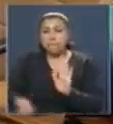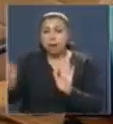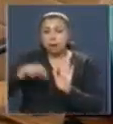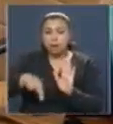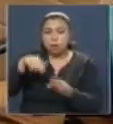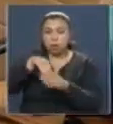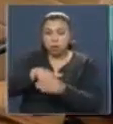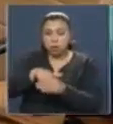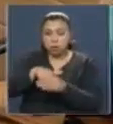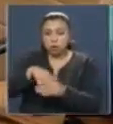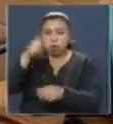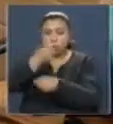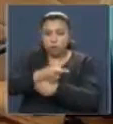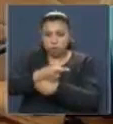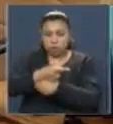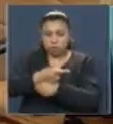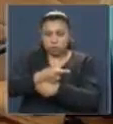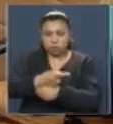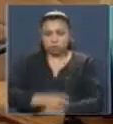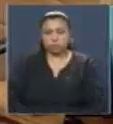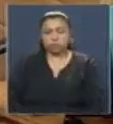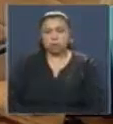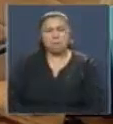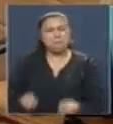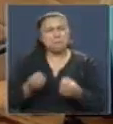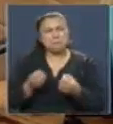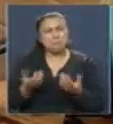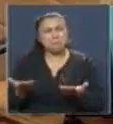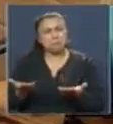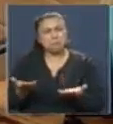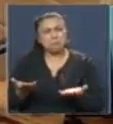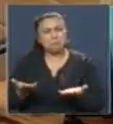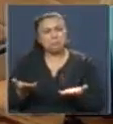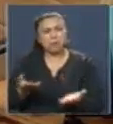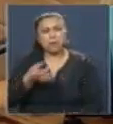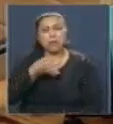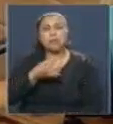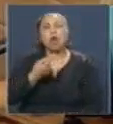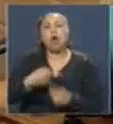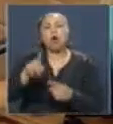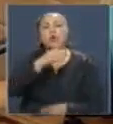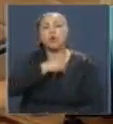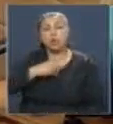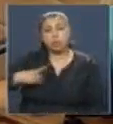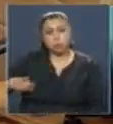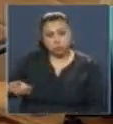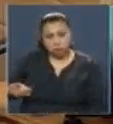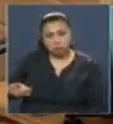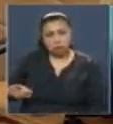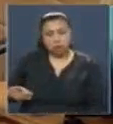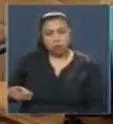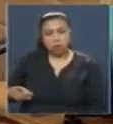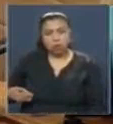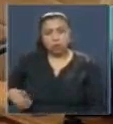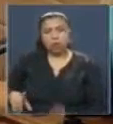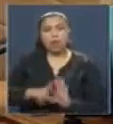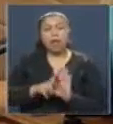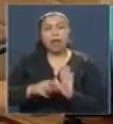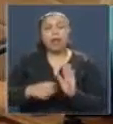voto obligatorio. ¿Para qué decir? Varios diputados también en la legislatura el